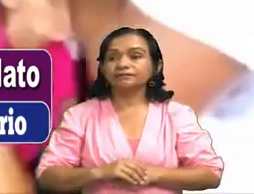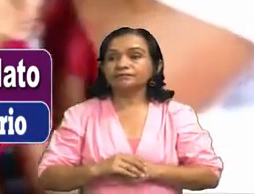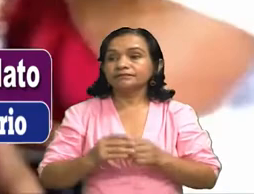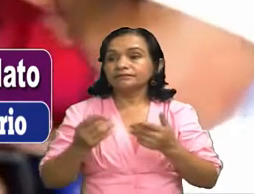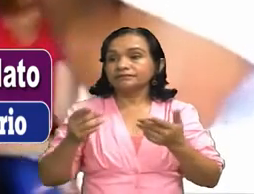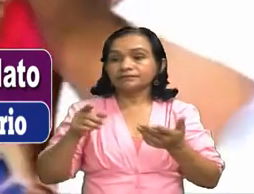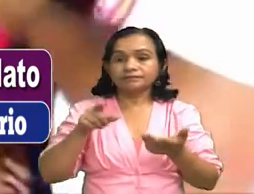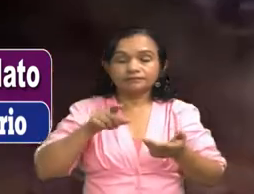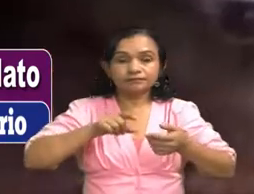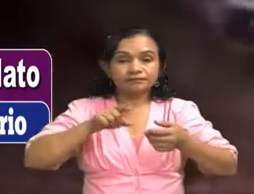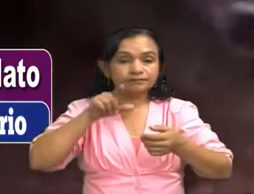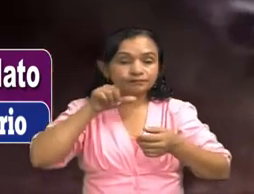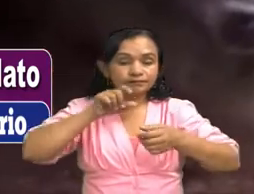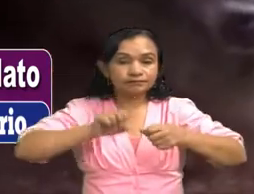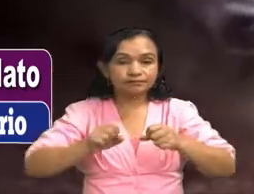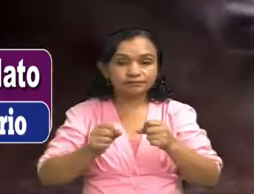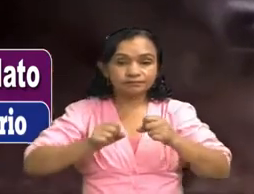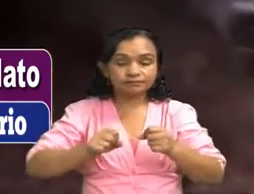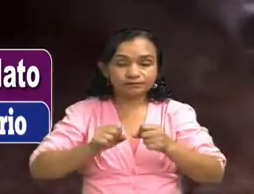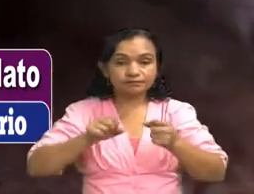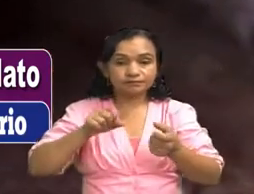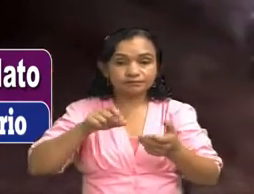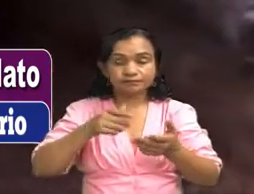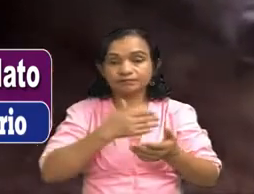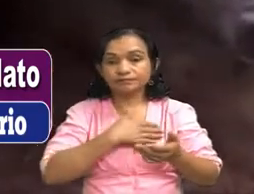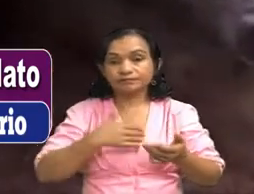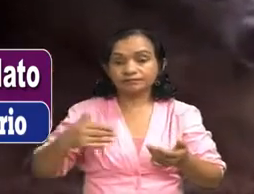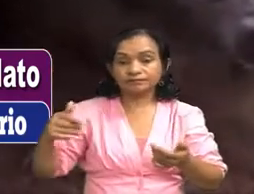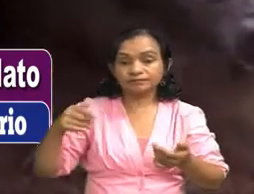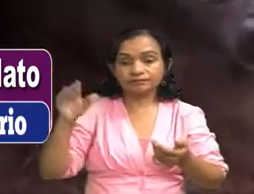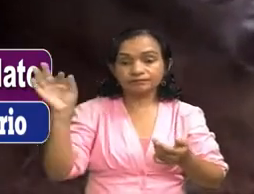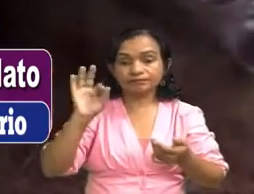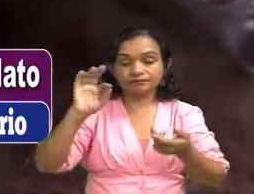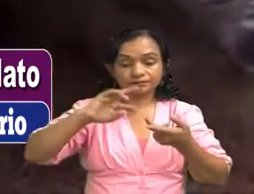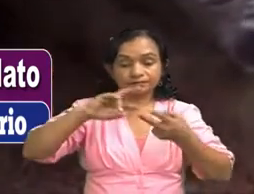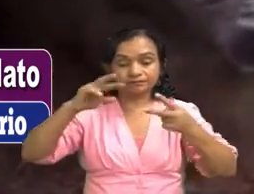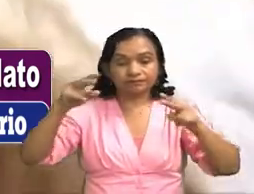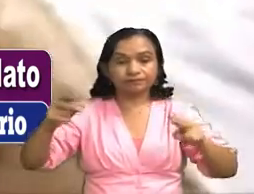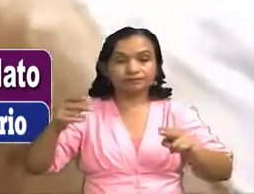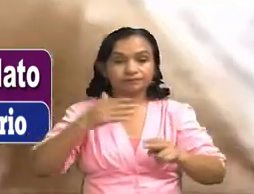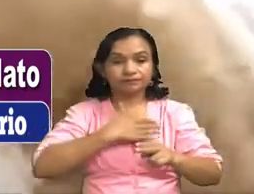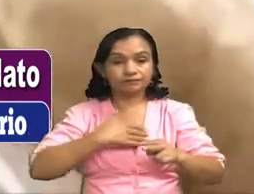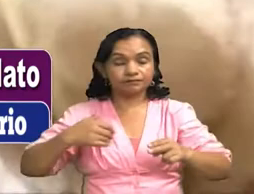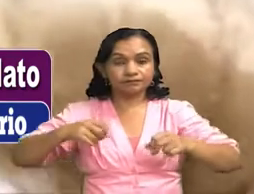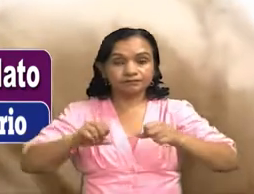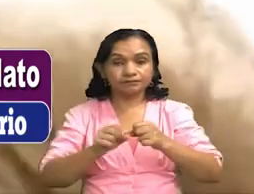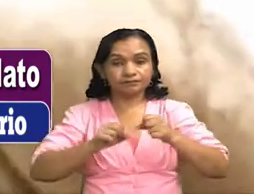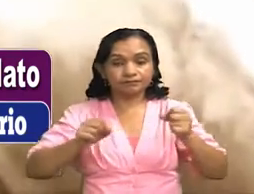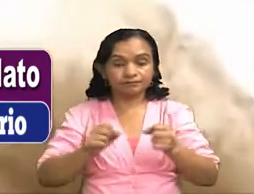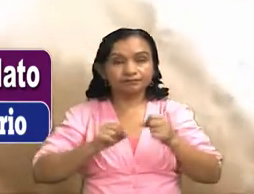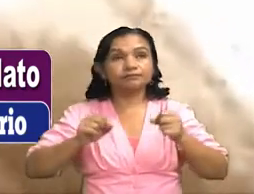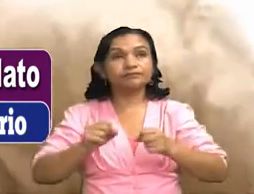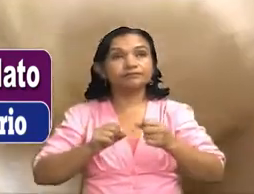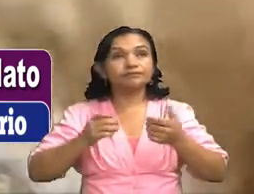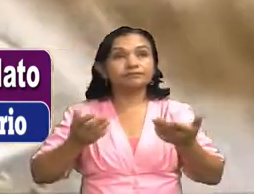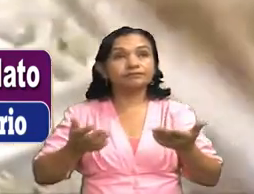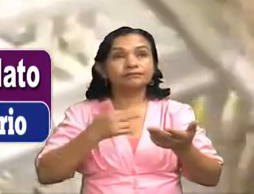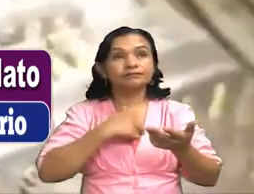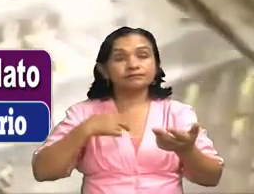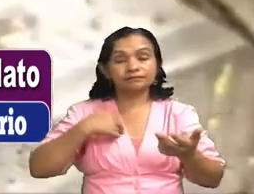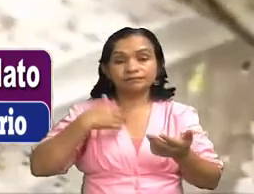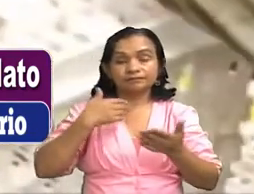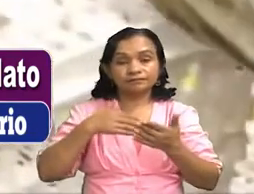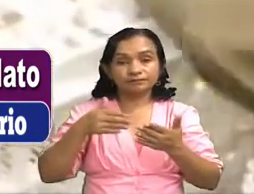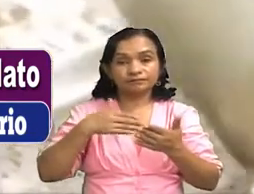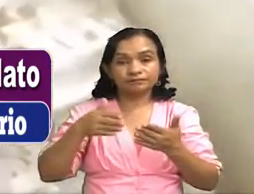gallina de mejor genética. Ese es el mejorar la genética de un país. Así de simple,